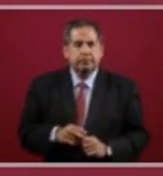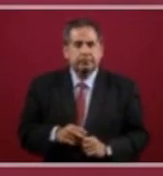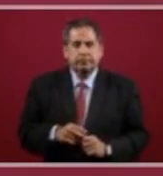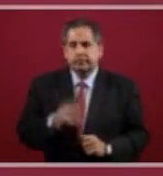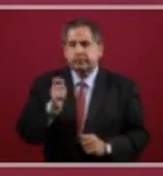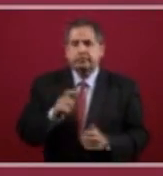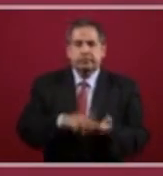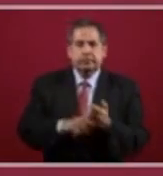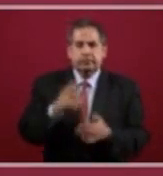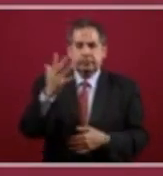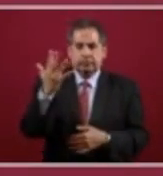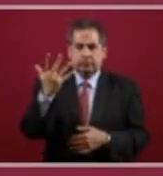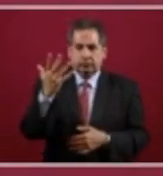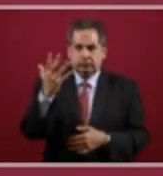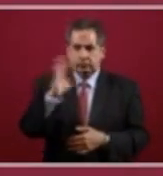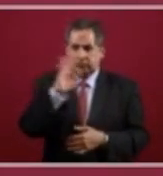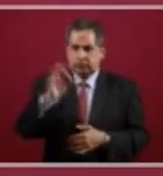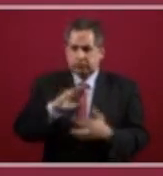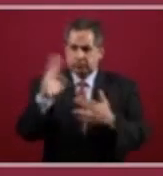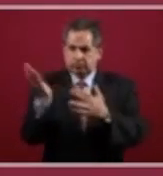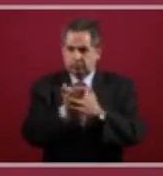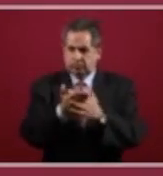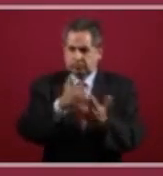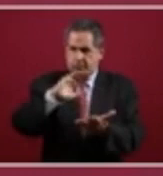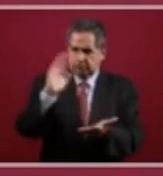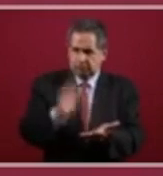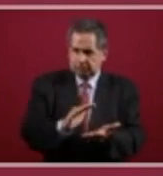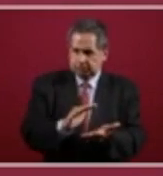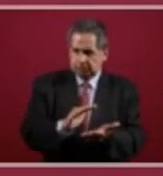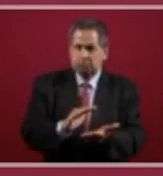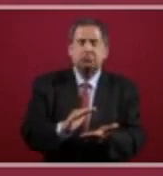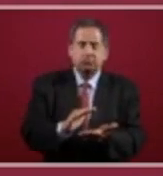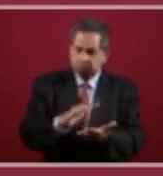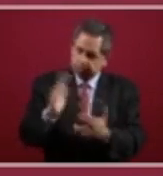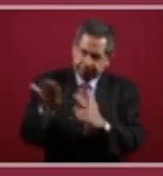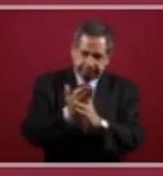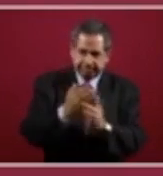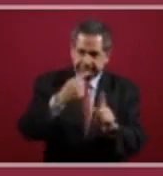en un 50%, a la mitad.